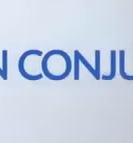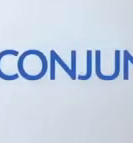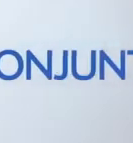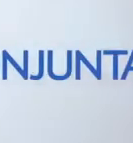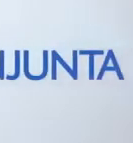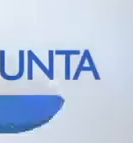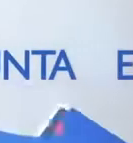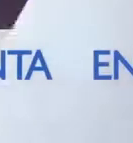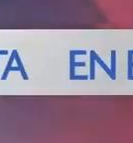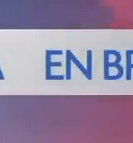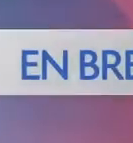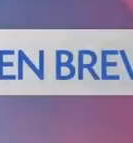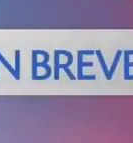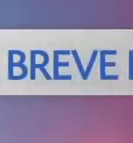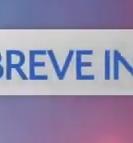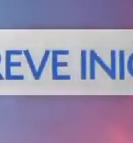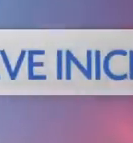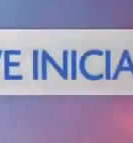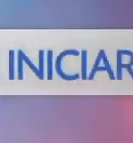pero